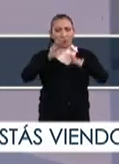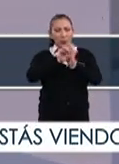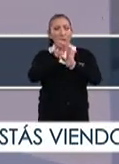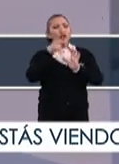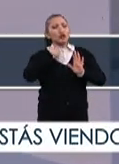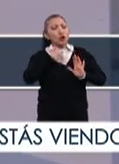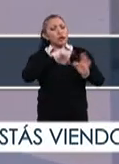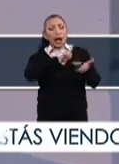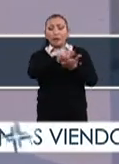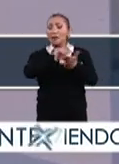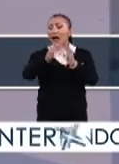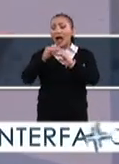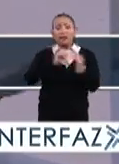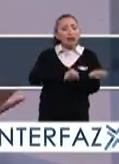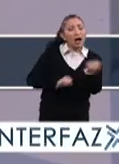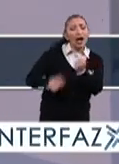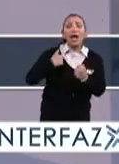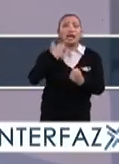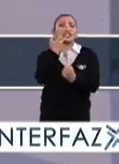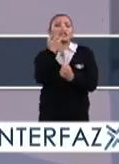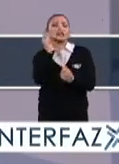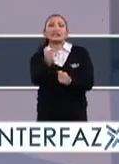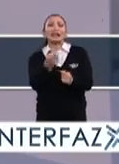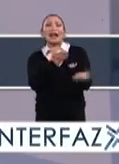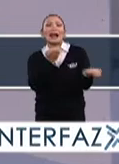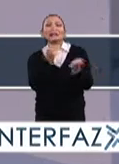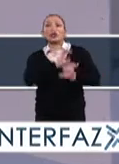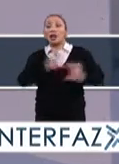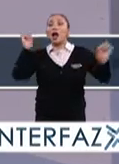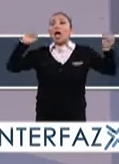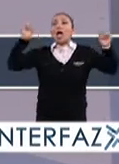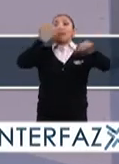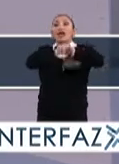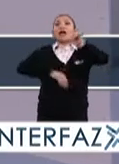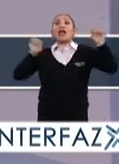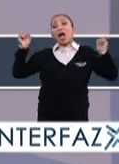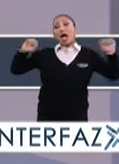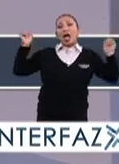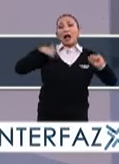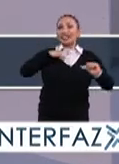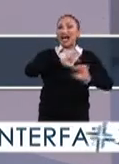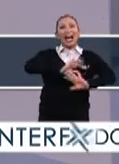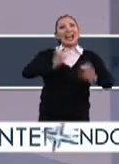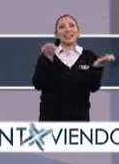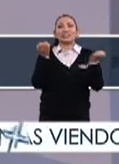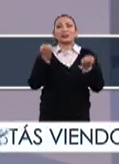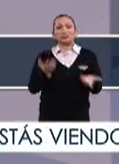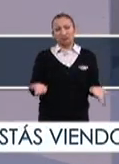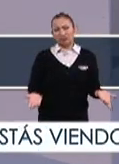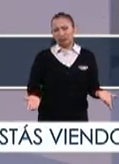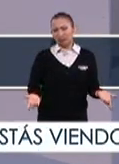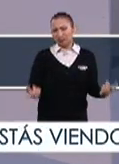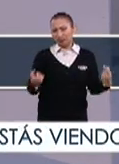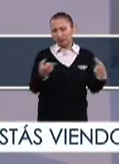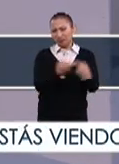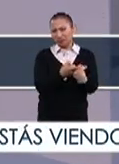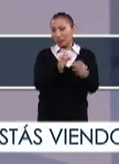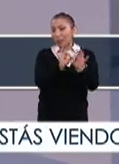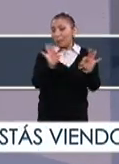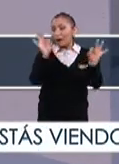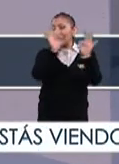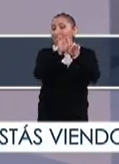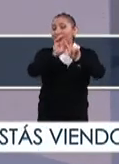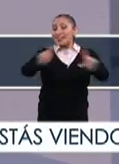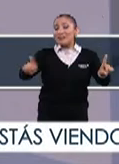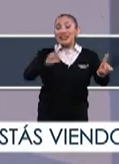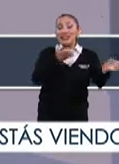mejor ya hice el quehacer en casa todo el día y es mi ejercicio, ¿no? Ya corrí porque se me hizo tarde para llegar al trabajo y es mi ejercicio. Entonces sí es bien importante hacer la